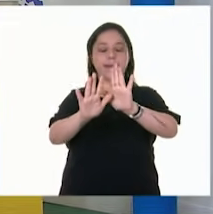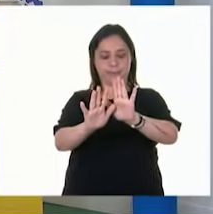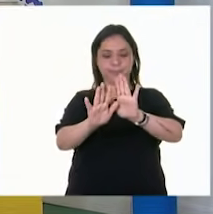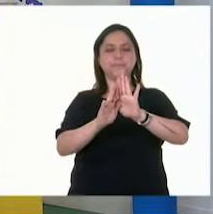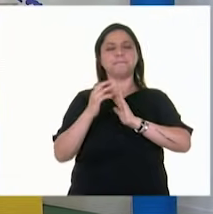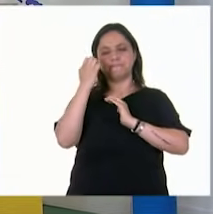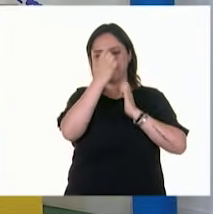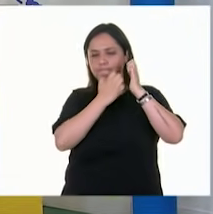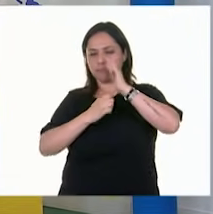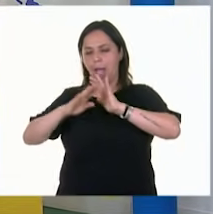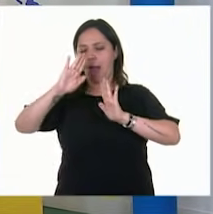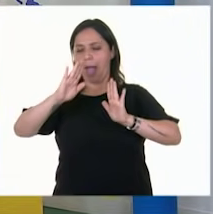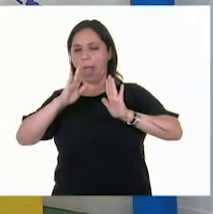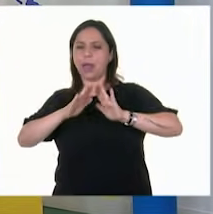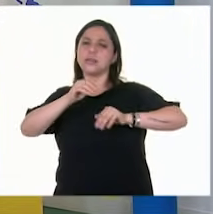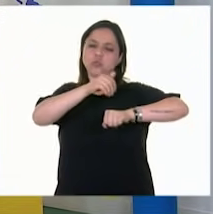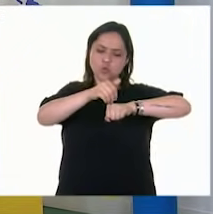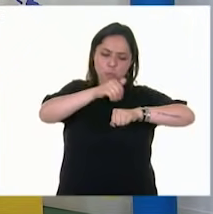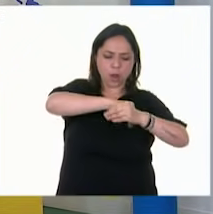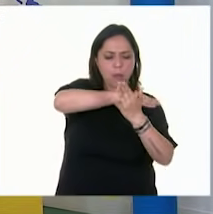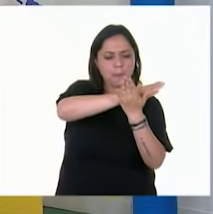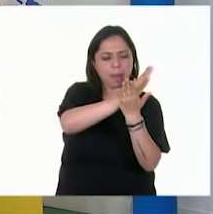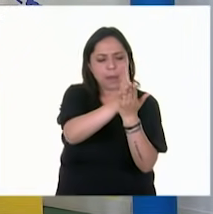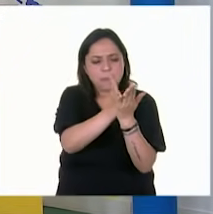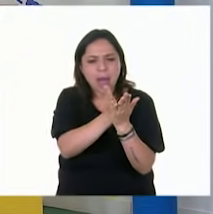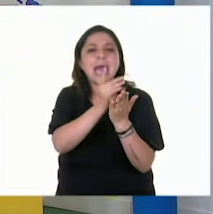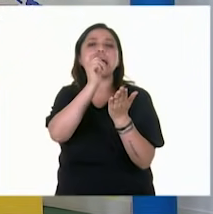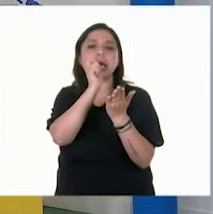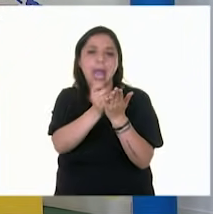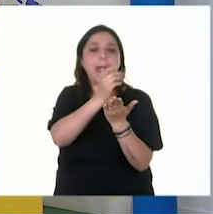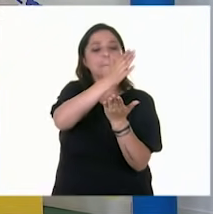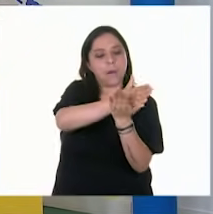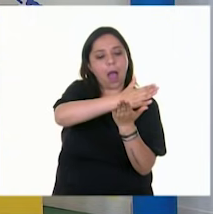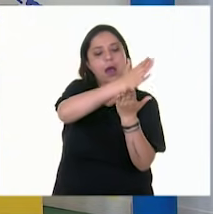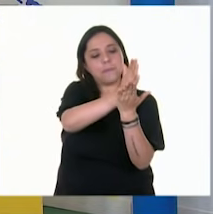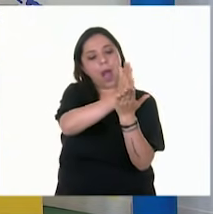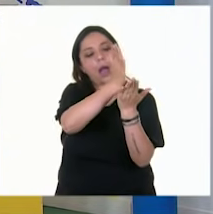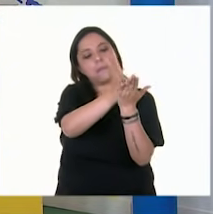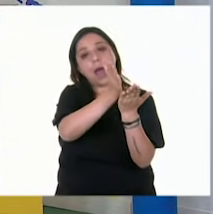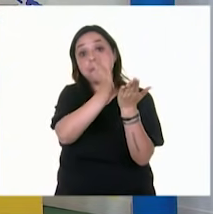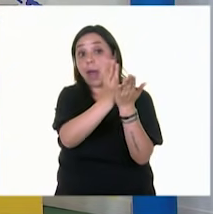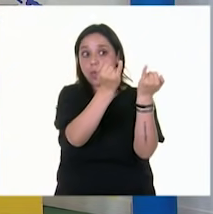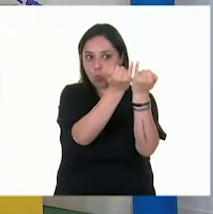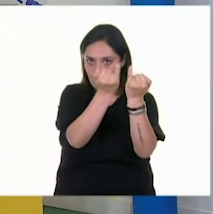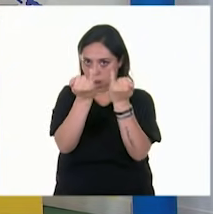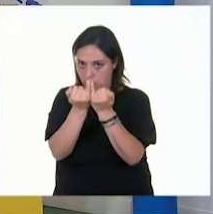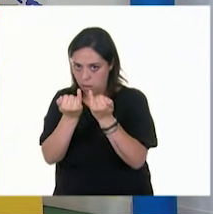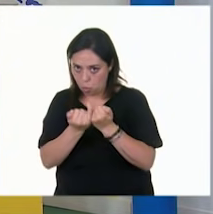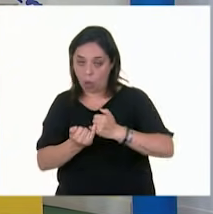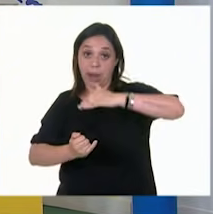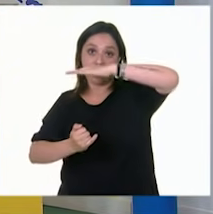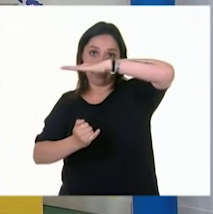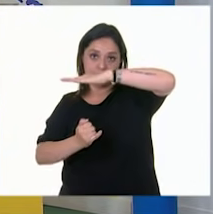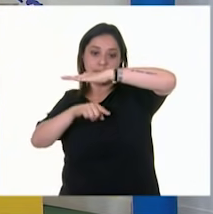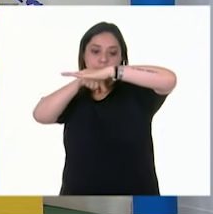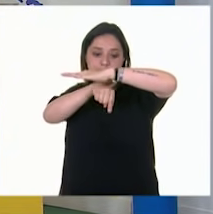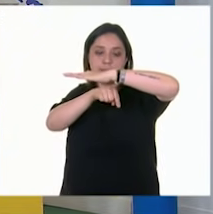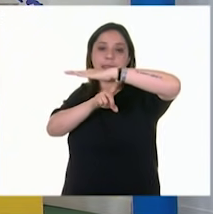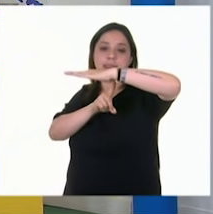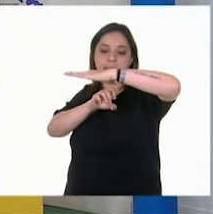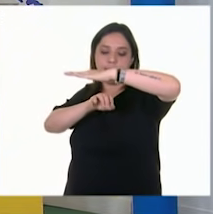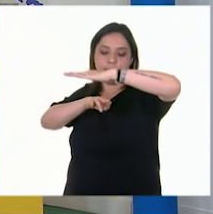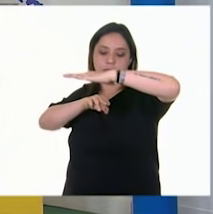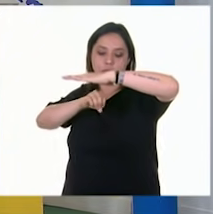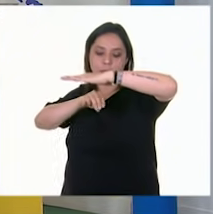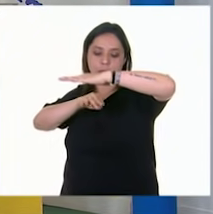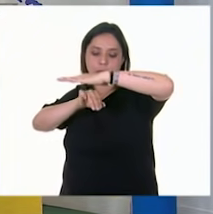ya vimos que es una fracción, ya estuvimos viendo que es cuando repartimos algo en partes iguales, cuántas tomamos, denominador, numerador. Muy